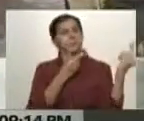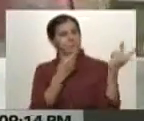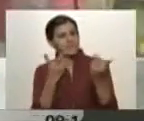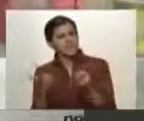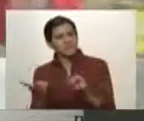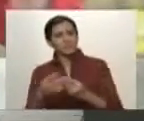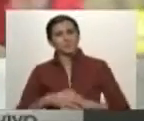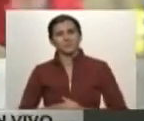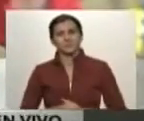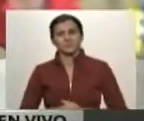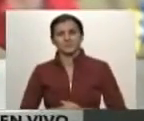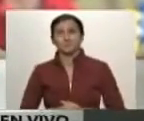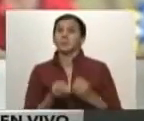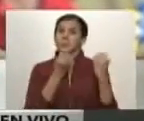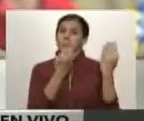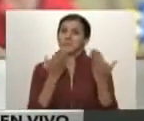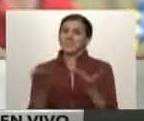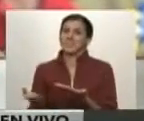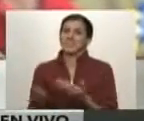welcome